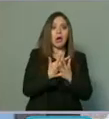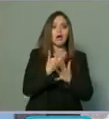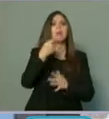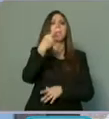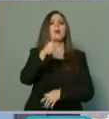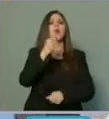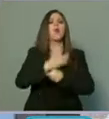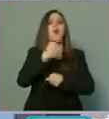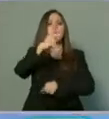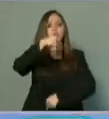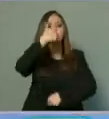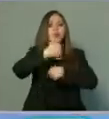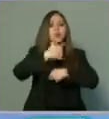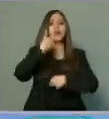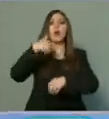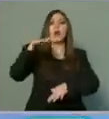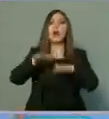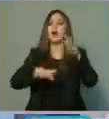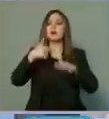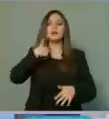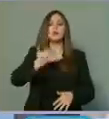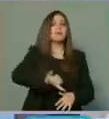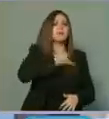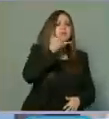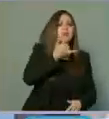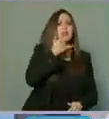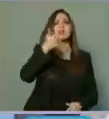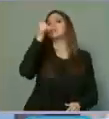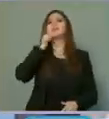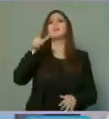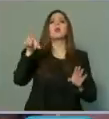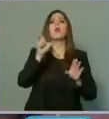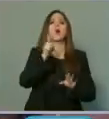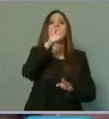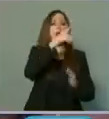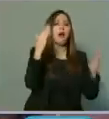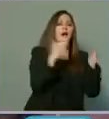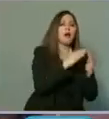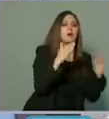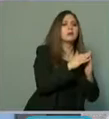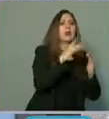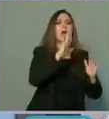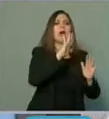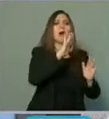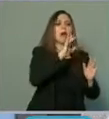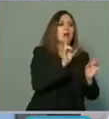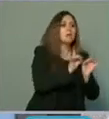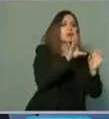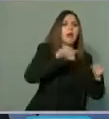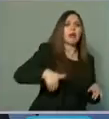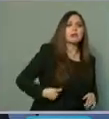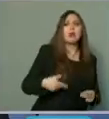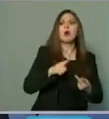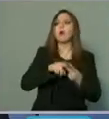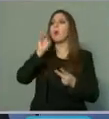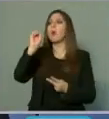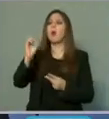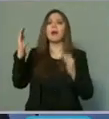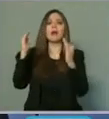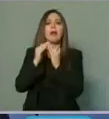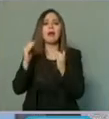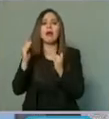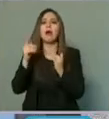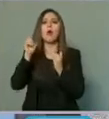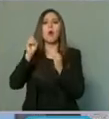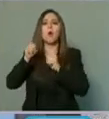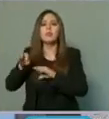de atención de lo que estás haciendo. ¿Cuántos accidentes ocurren en el hogar y en las oficinas y en las empresas porque estamos distraídos?